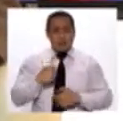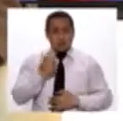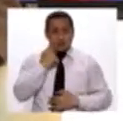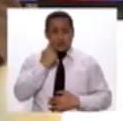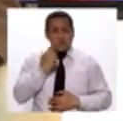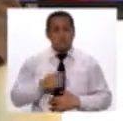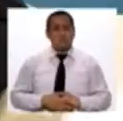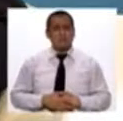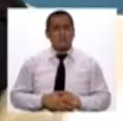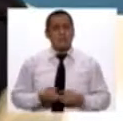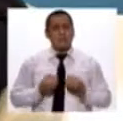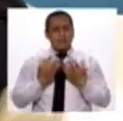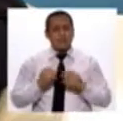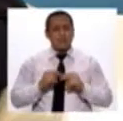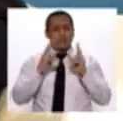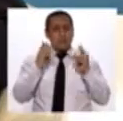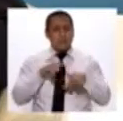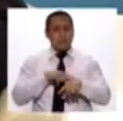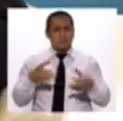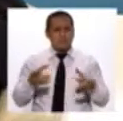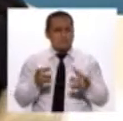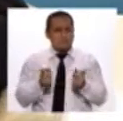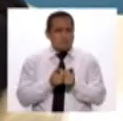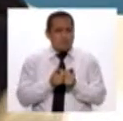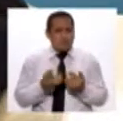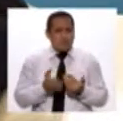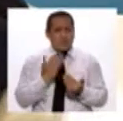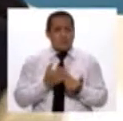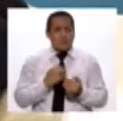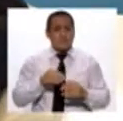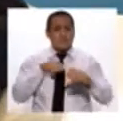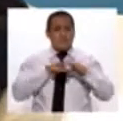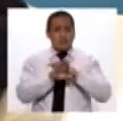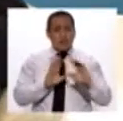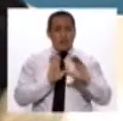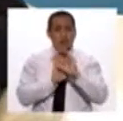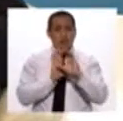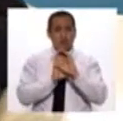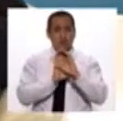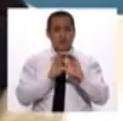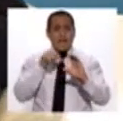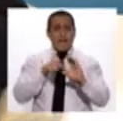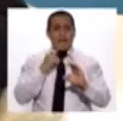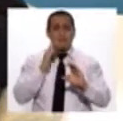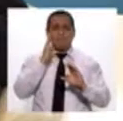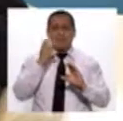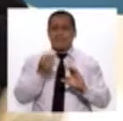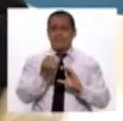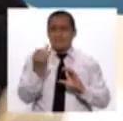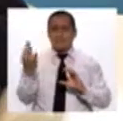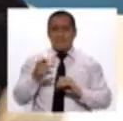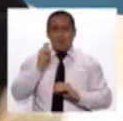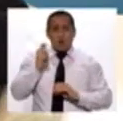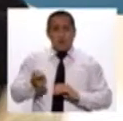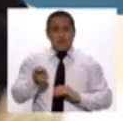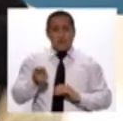la conozcan? Sí, el tema es relativamente simple, ¿no? En la Constitución hay un mandato que permite a los jueces del Poder